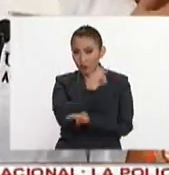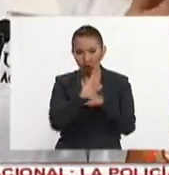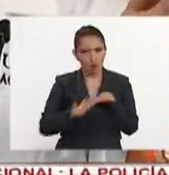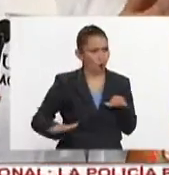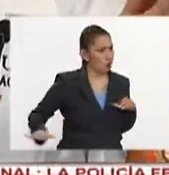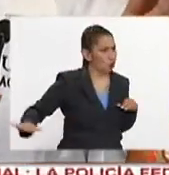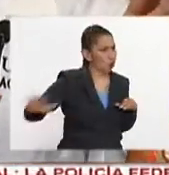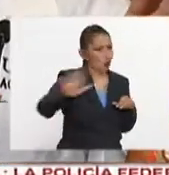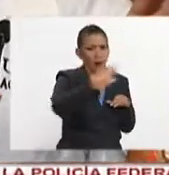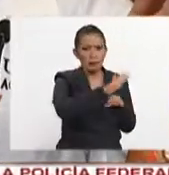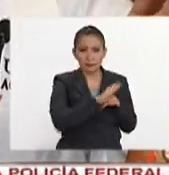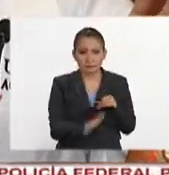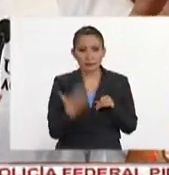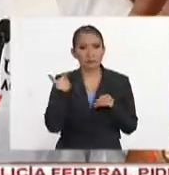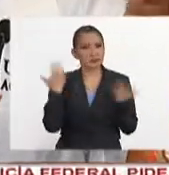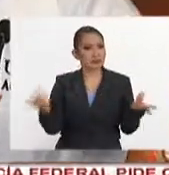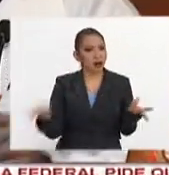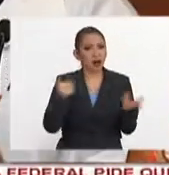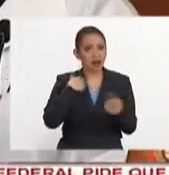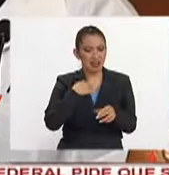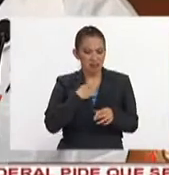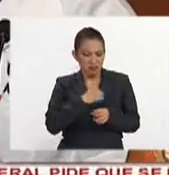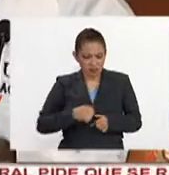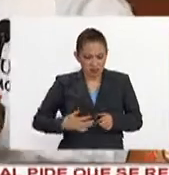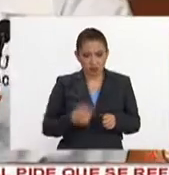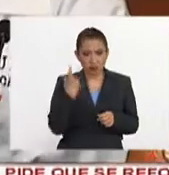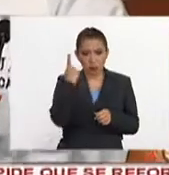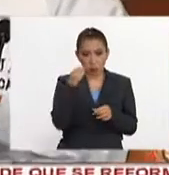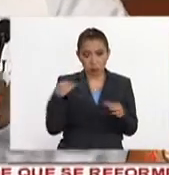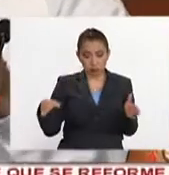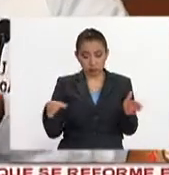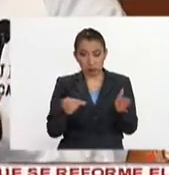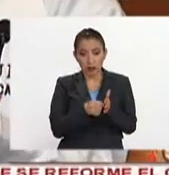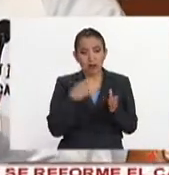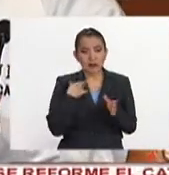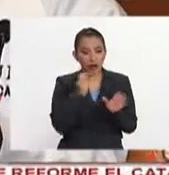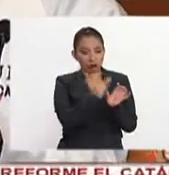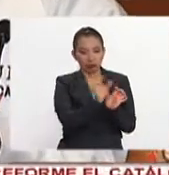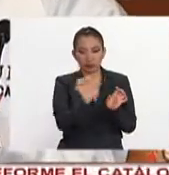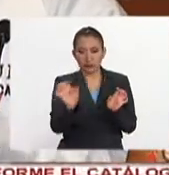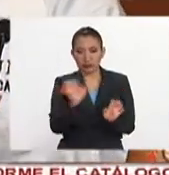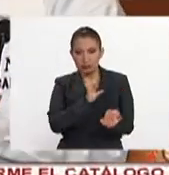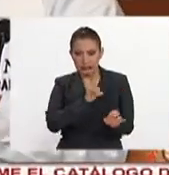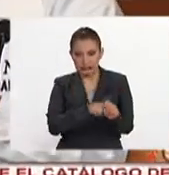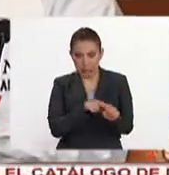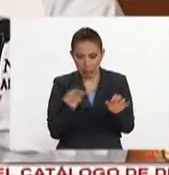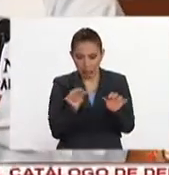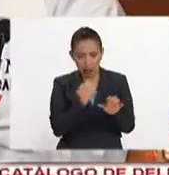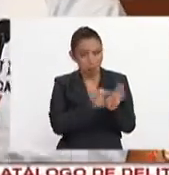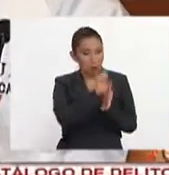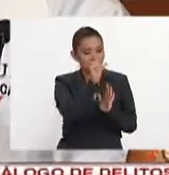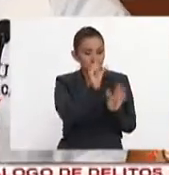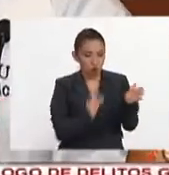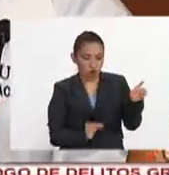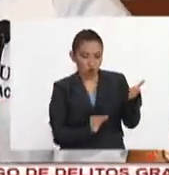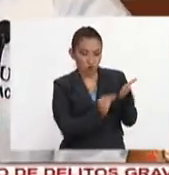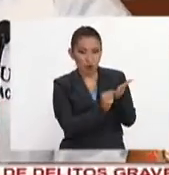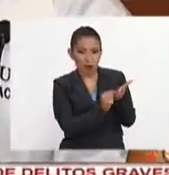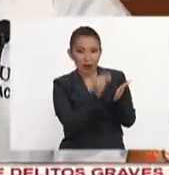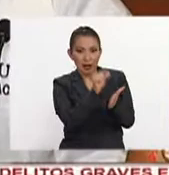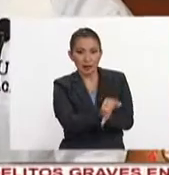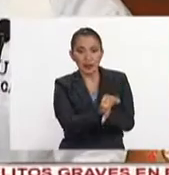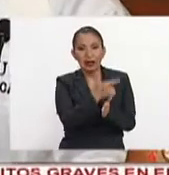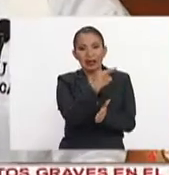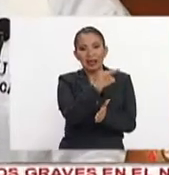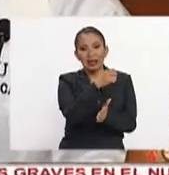los virus o parásitos en un solo cartucho, sino hacer cartuchos especializados. Por ejemplo, un cartucho que identifique